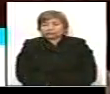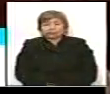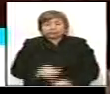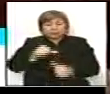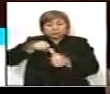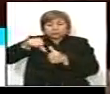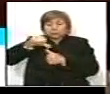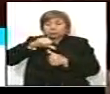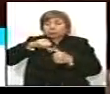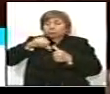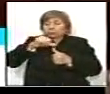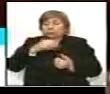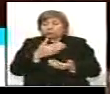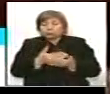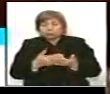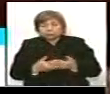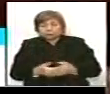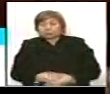Relaciones